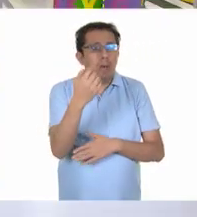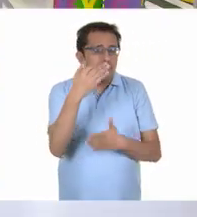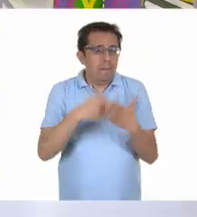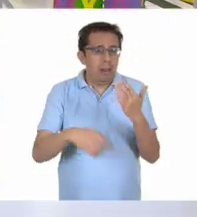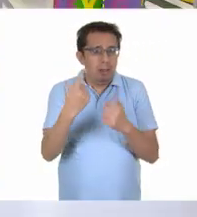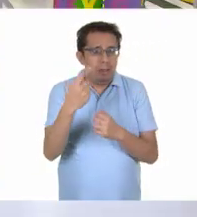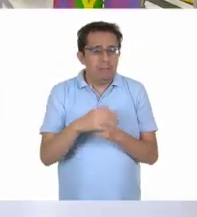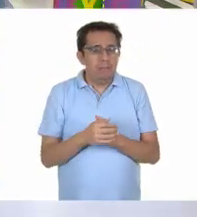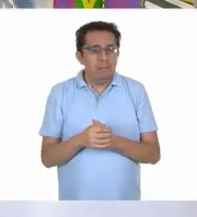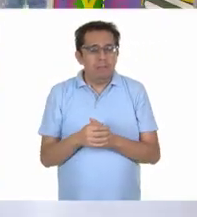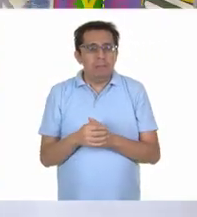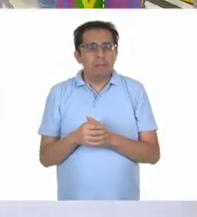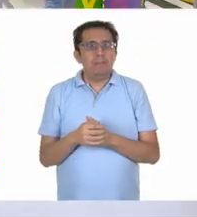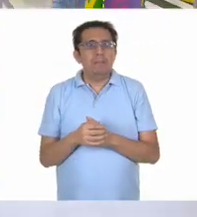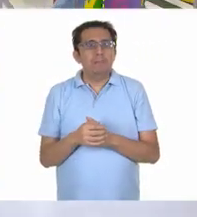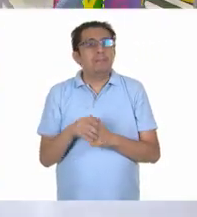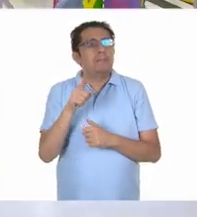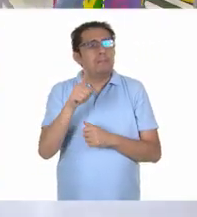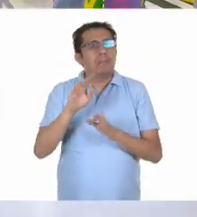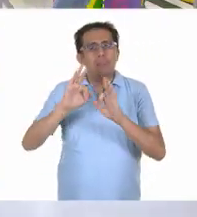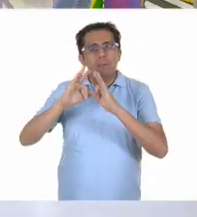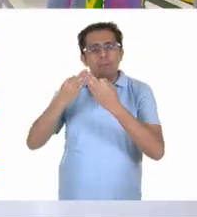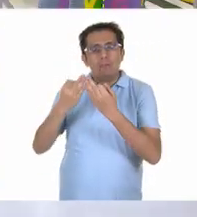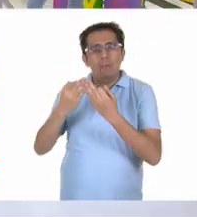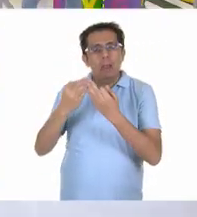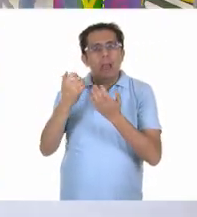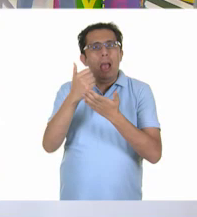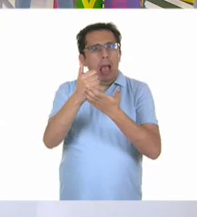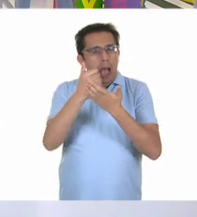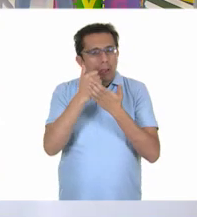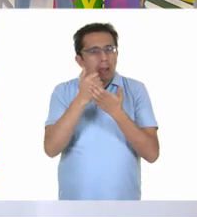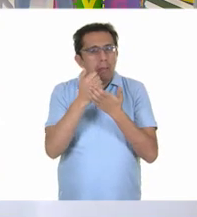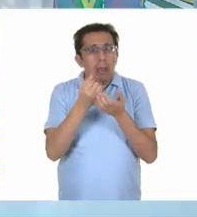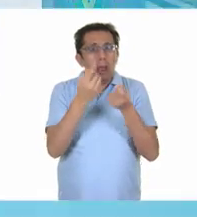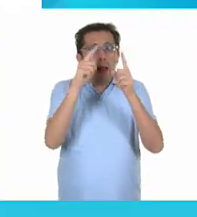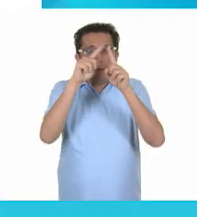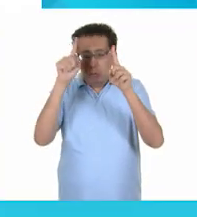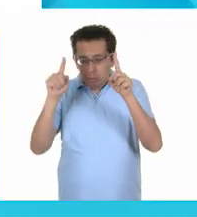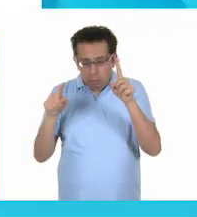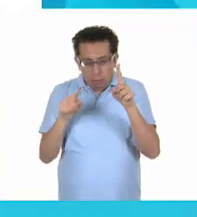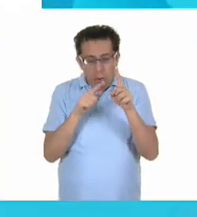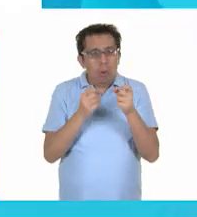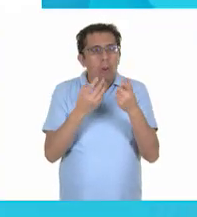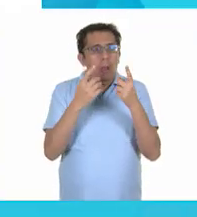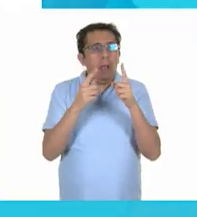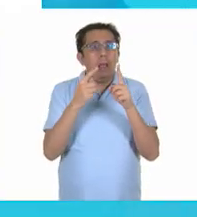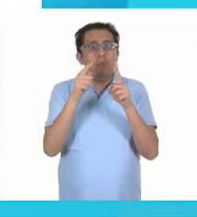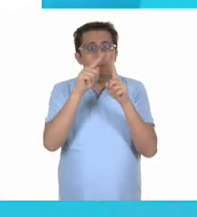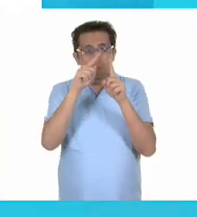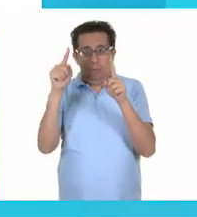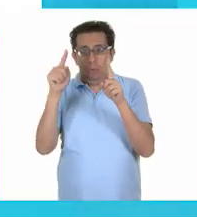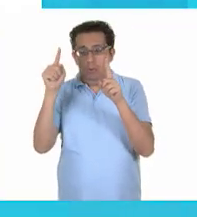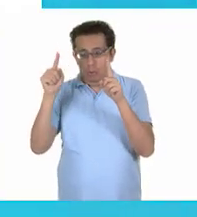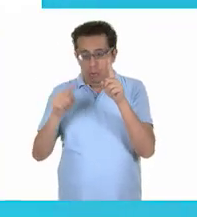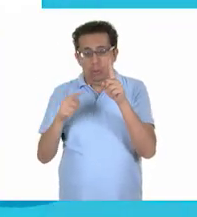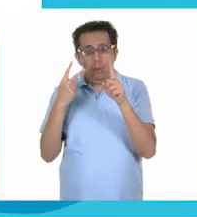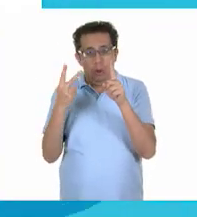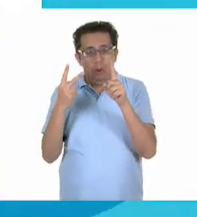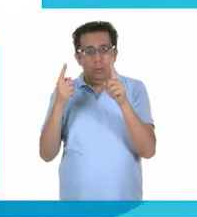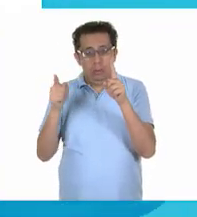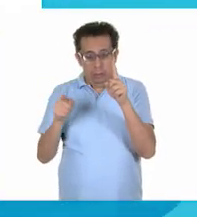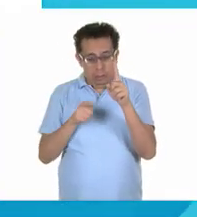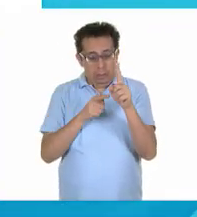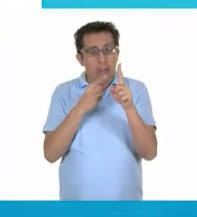Y nos queda una figura. A ver. ¿En dónde va Ale? Esta figura, si me ayudan a contar los lados, niñas y niños, vemos que